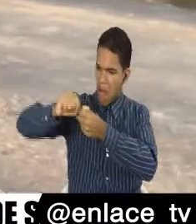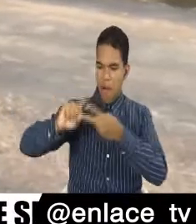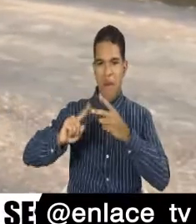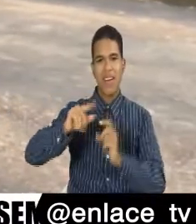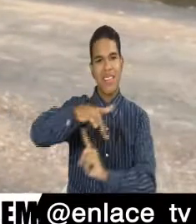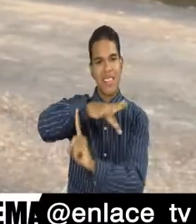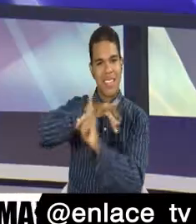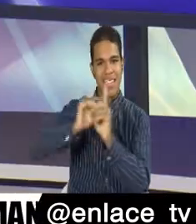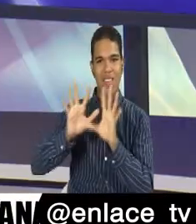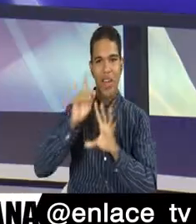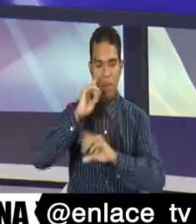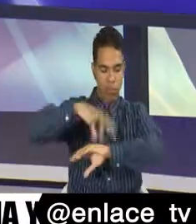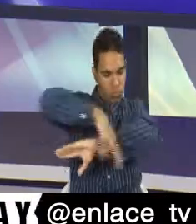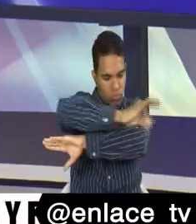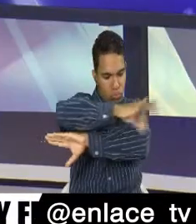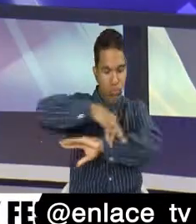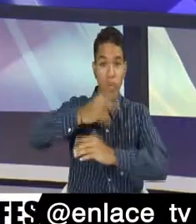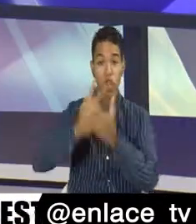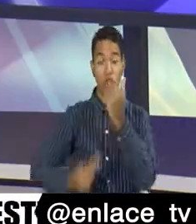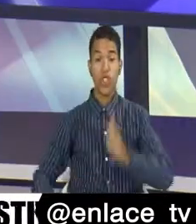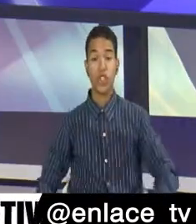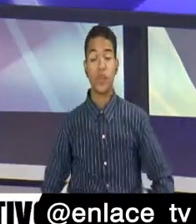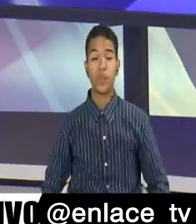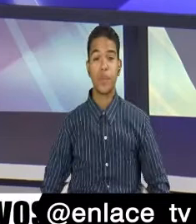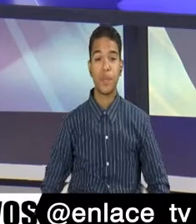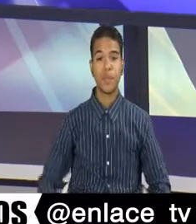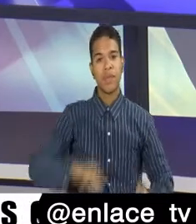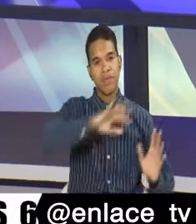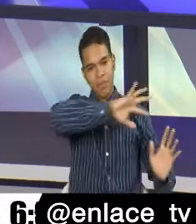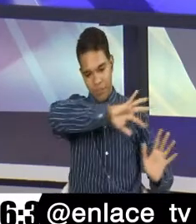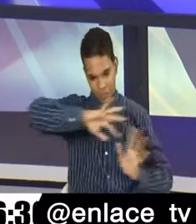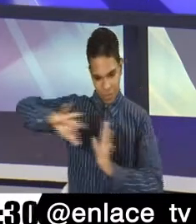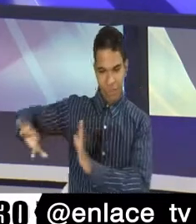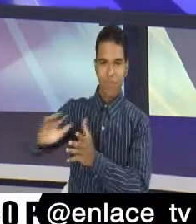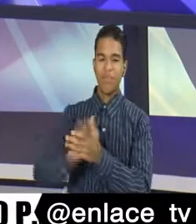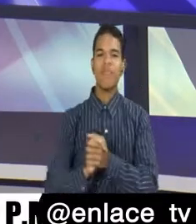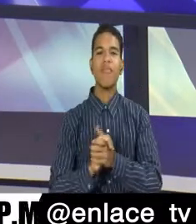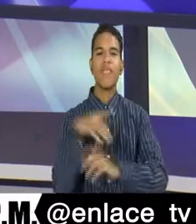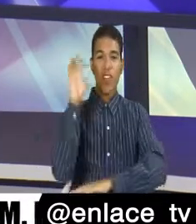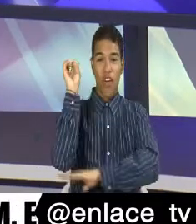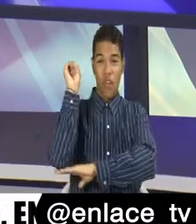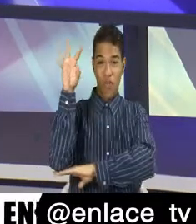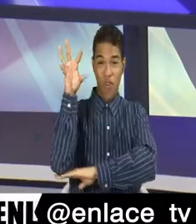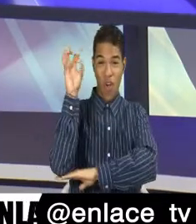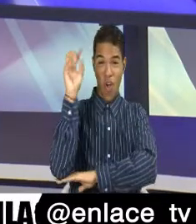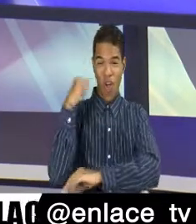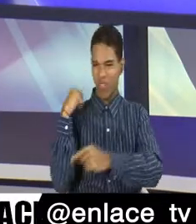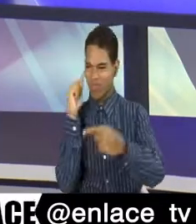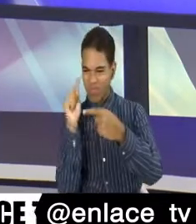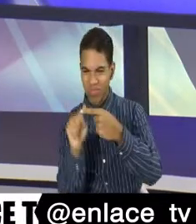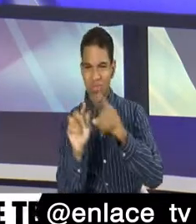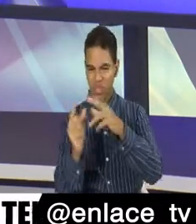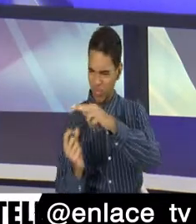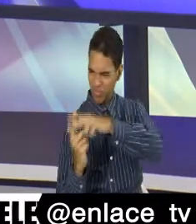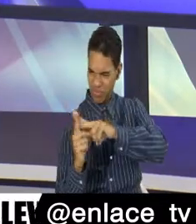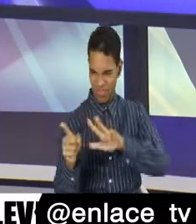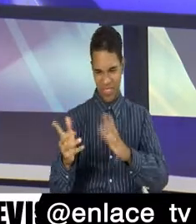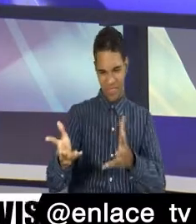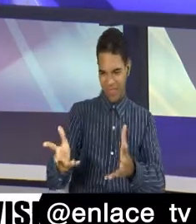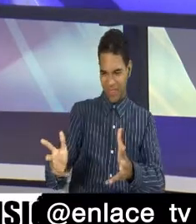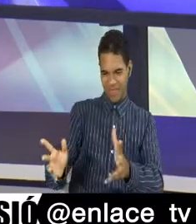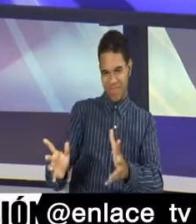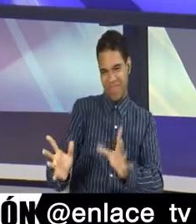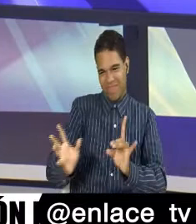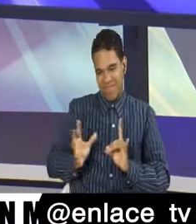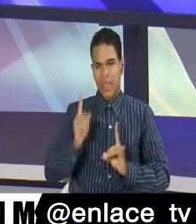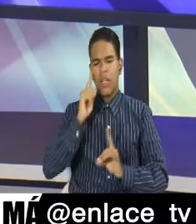Infraestructura. En otras noticias, luego de la realización del foro sobre yacimientos no convencionales, el secretario de Medio Ambiente